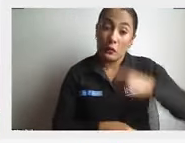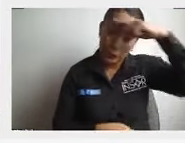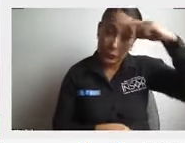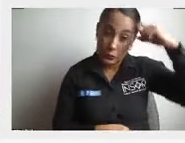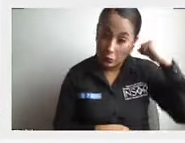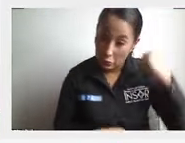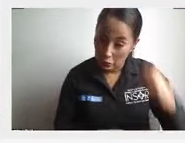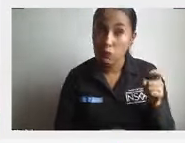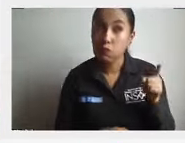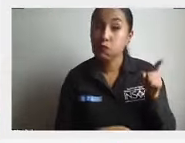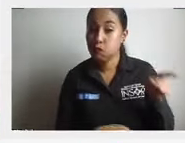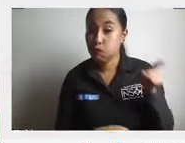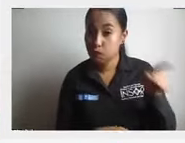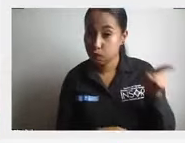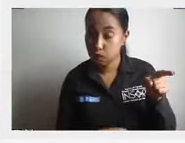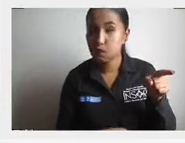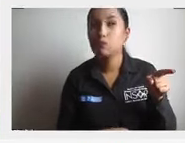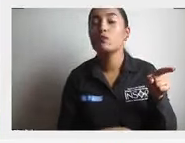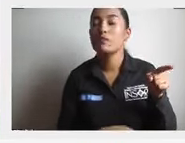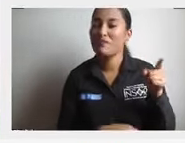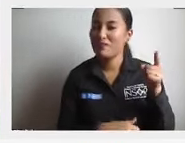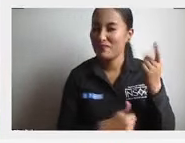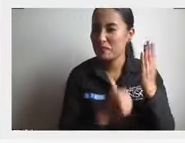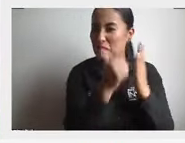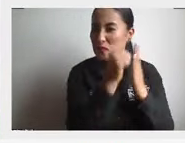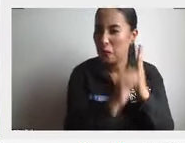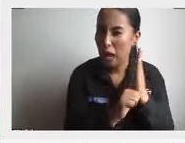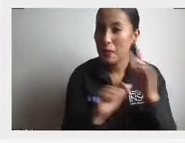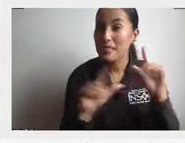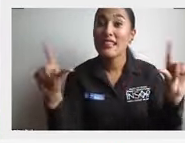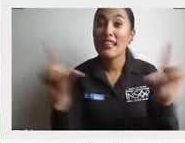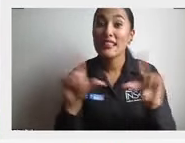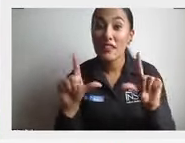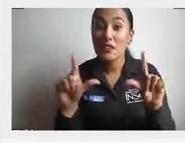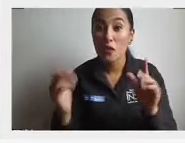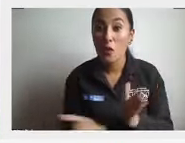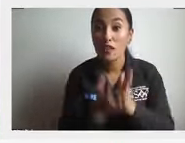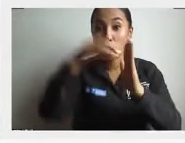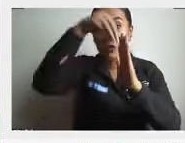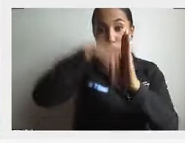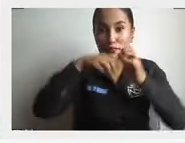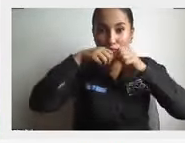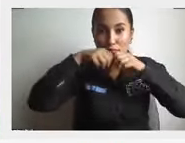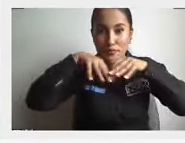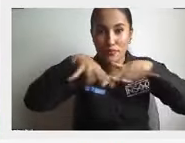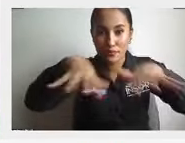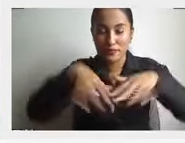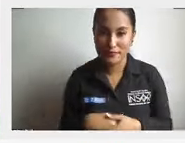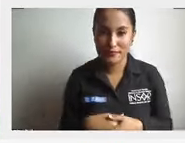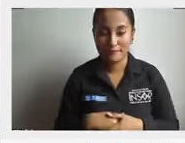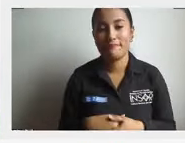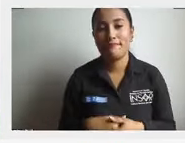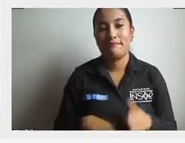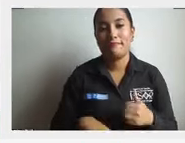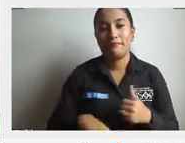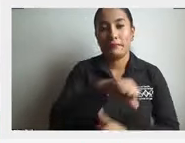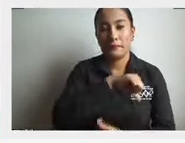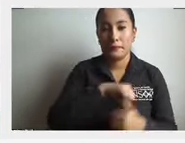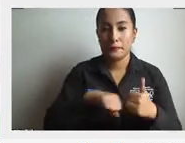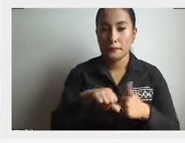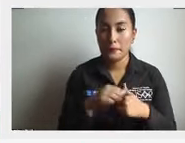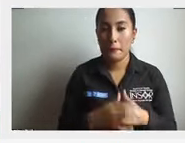también de los programas de televisión educativos. Me decía alguien que su hijo, de aquellos que no